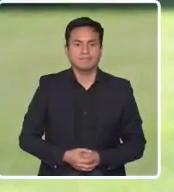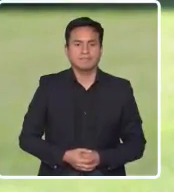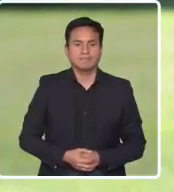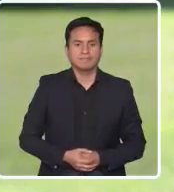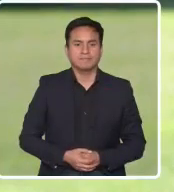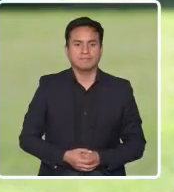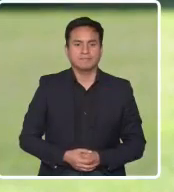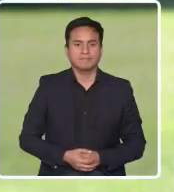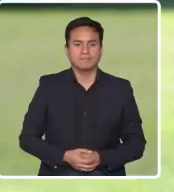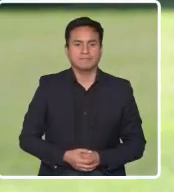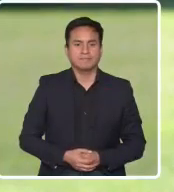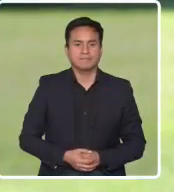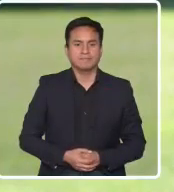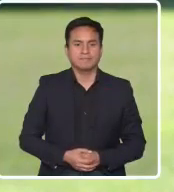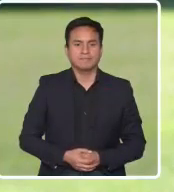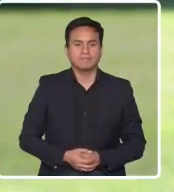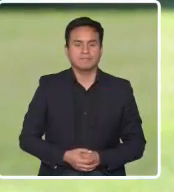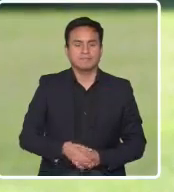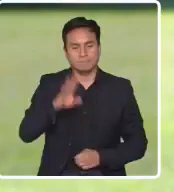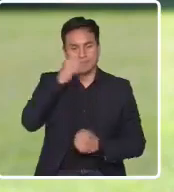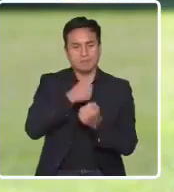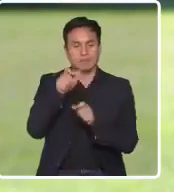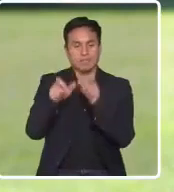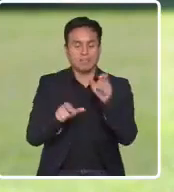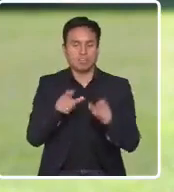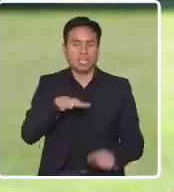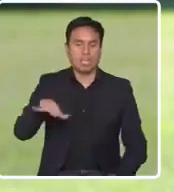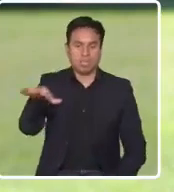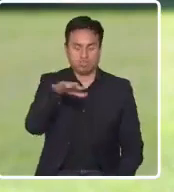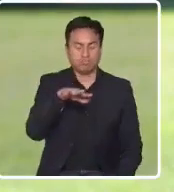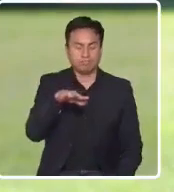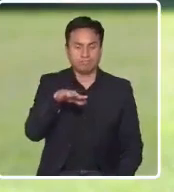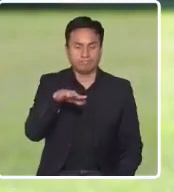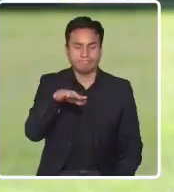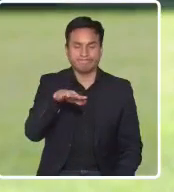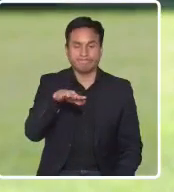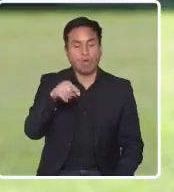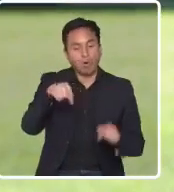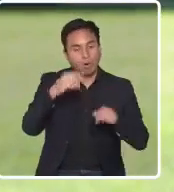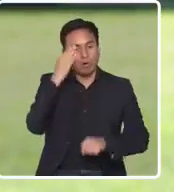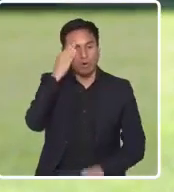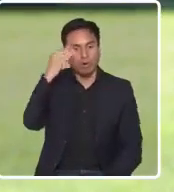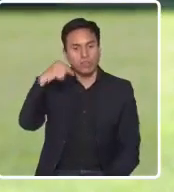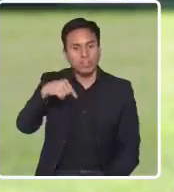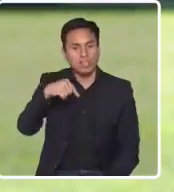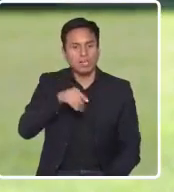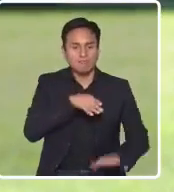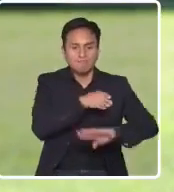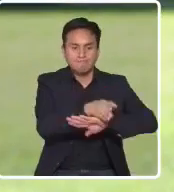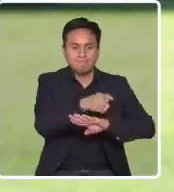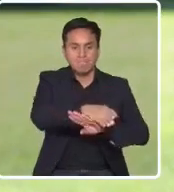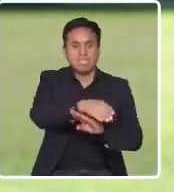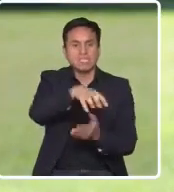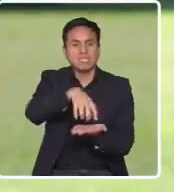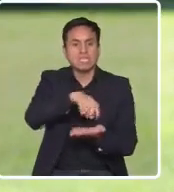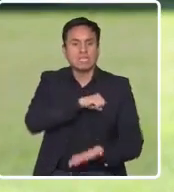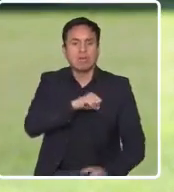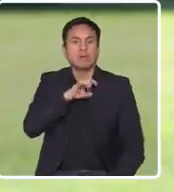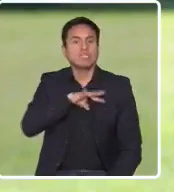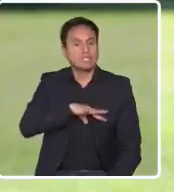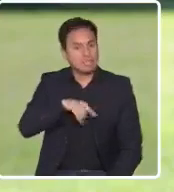a las y los carabineros que van a estar hoy día en las calles de Santiago y de